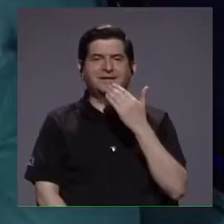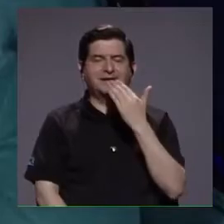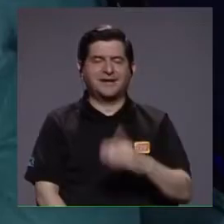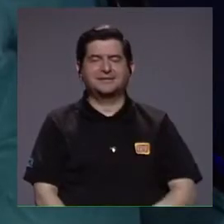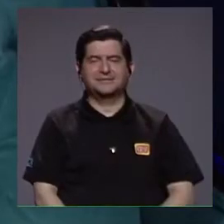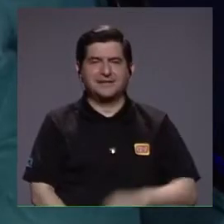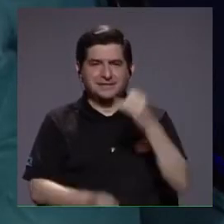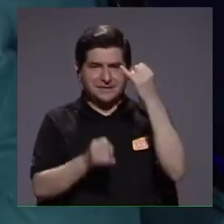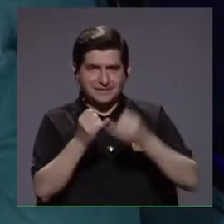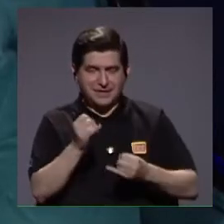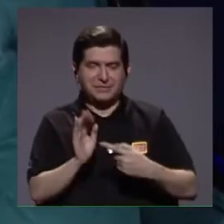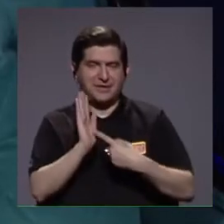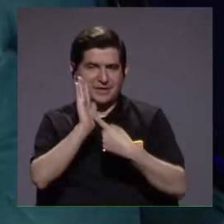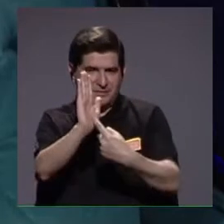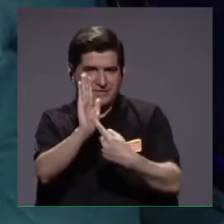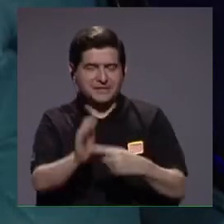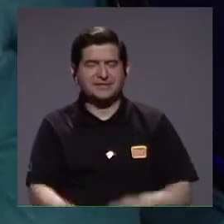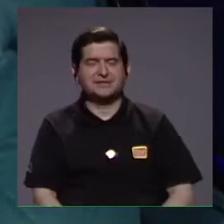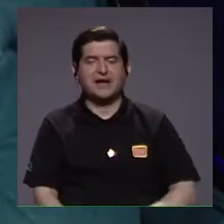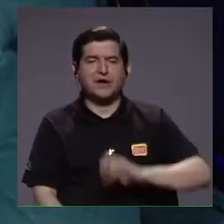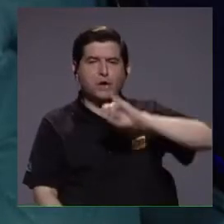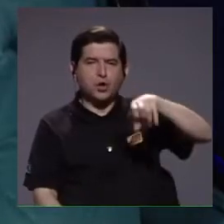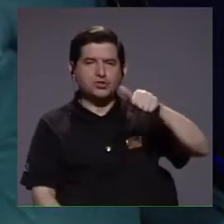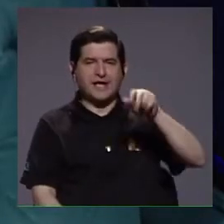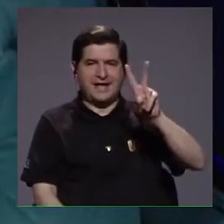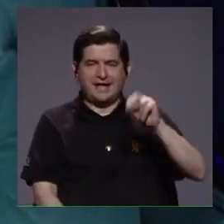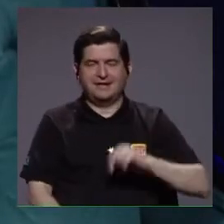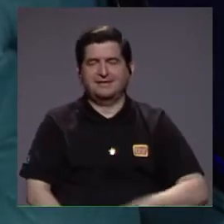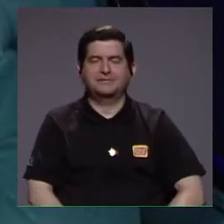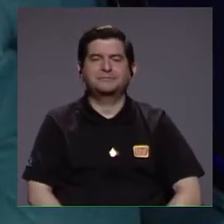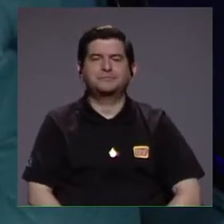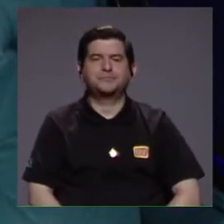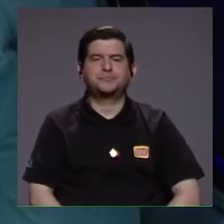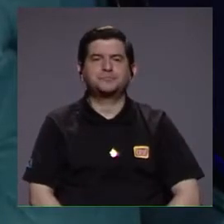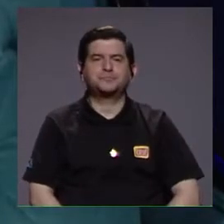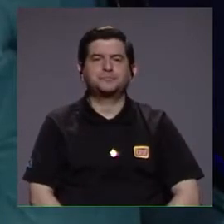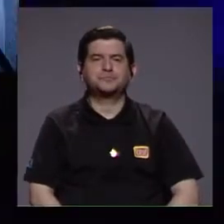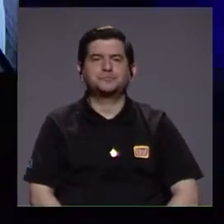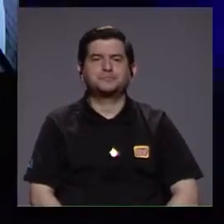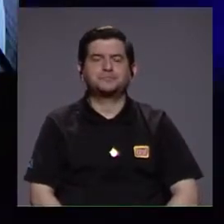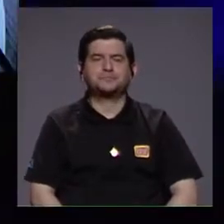Muchas gracias. Finalizamos con la presentación del señor José Ángel Vargas.